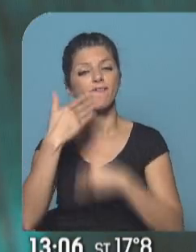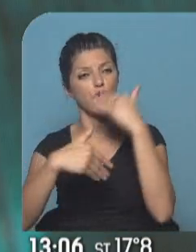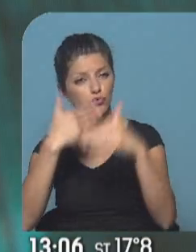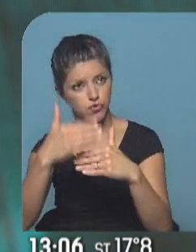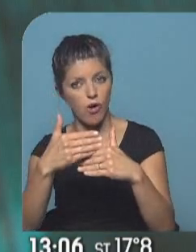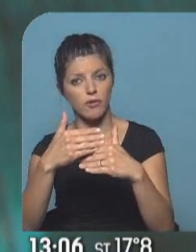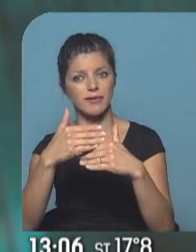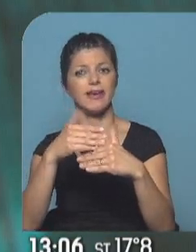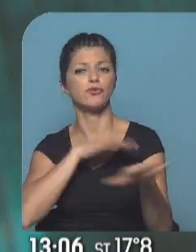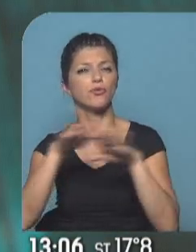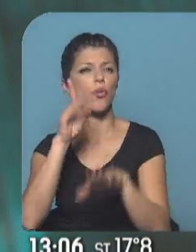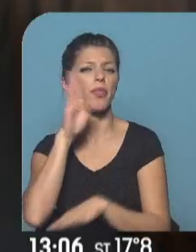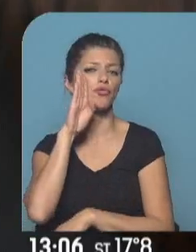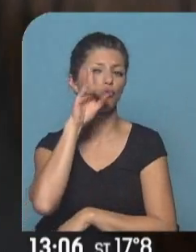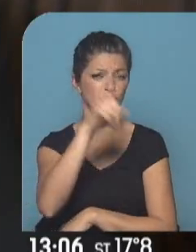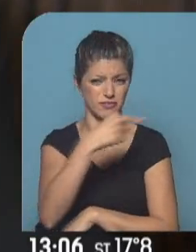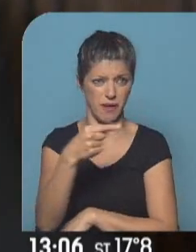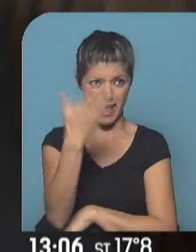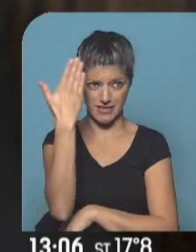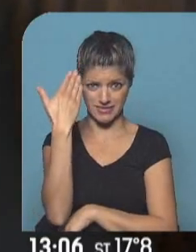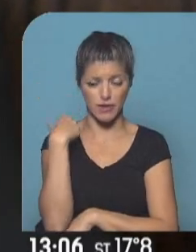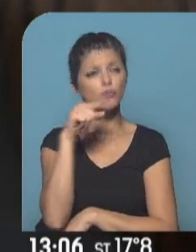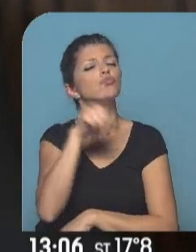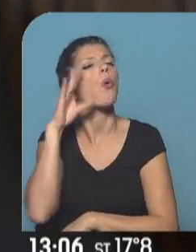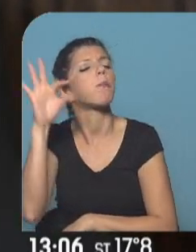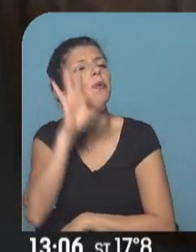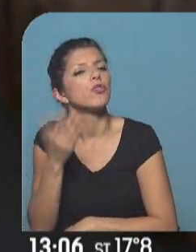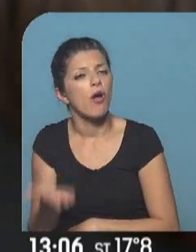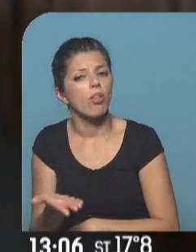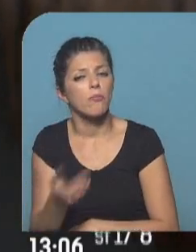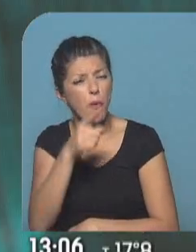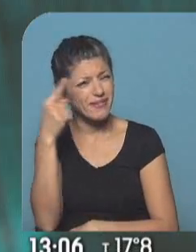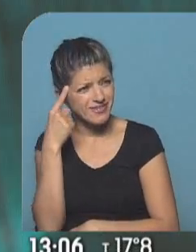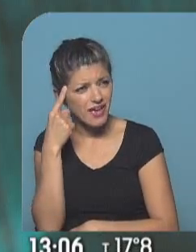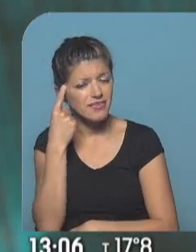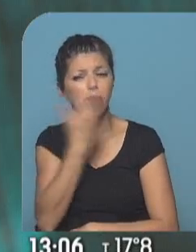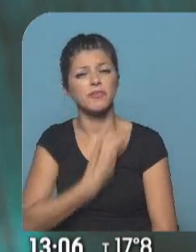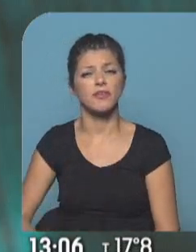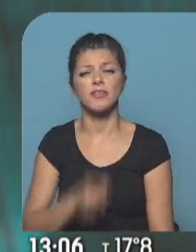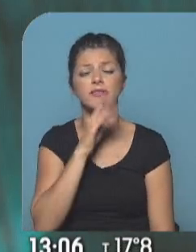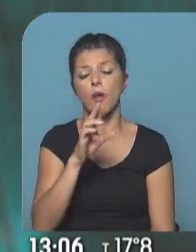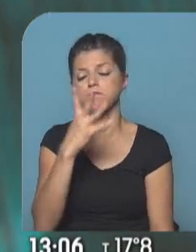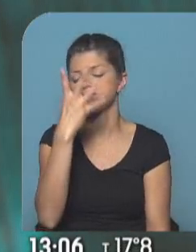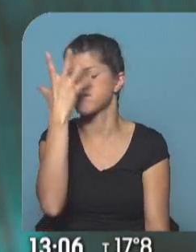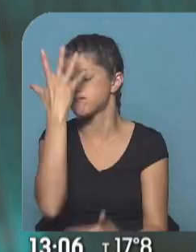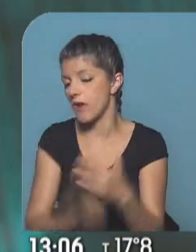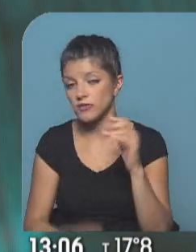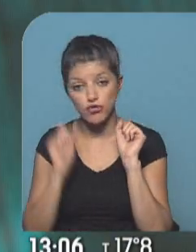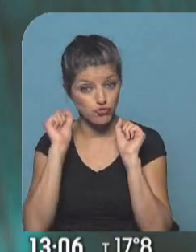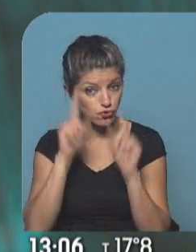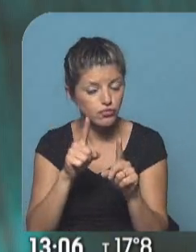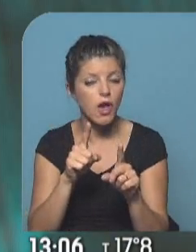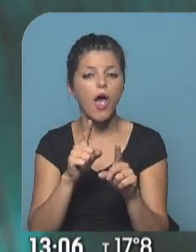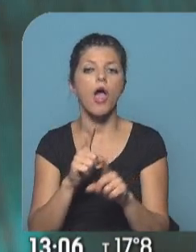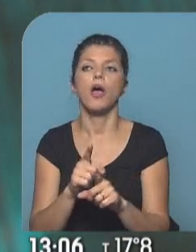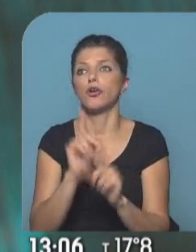Unidos en estas últimas semanas, si consideras que fue un exabrupto de Donald Trump individual, como como los que ha